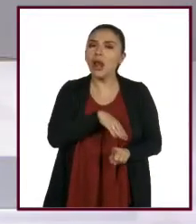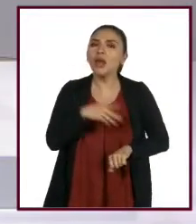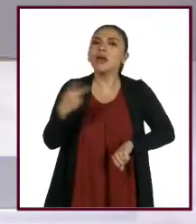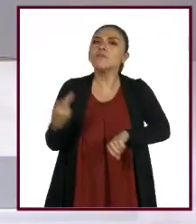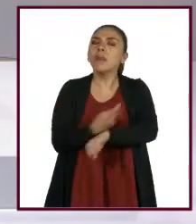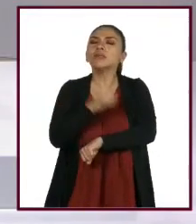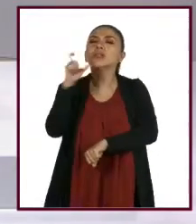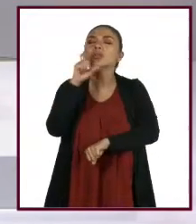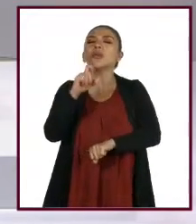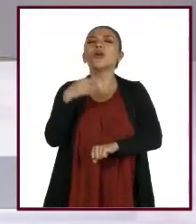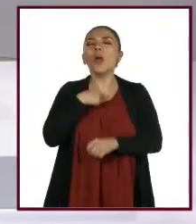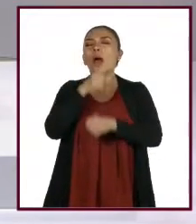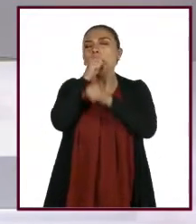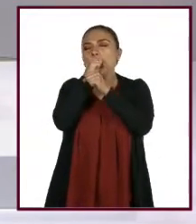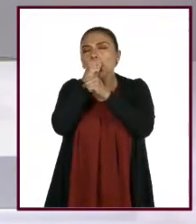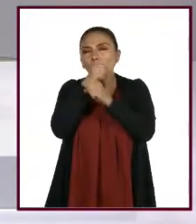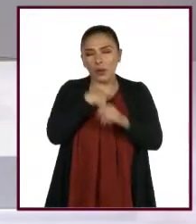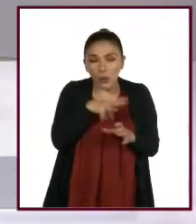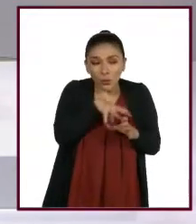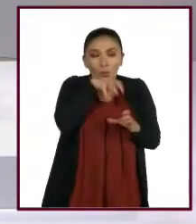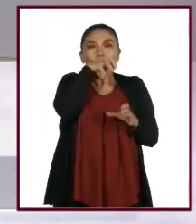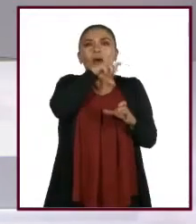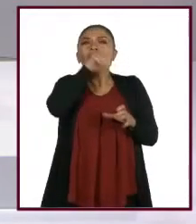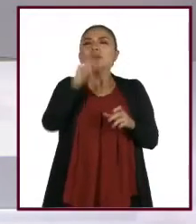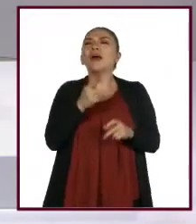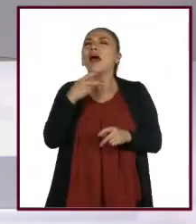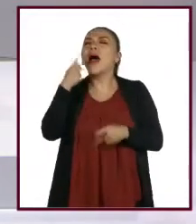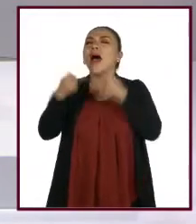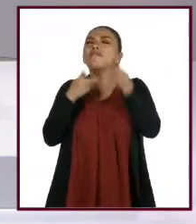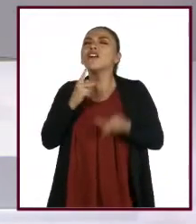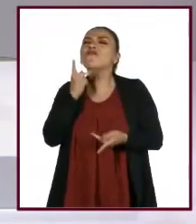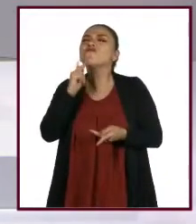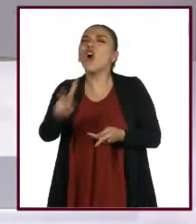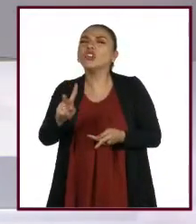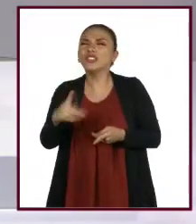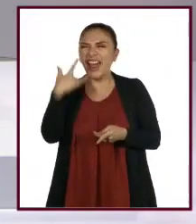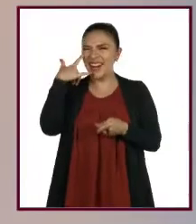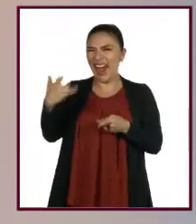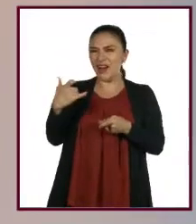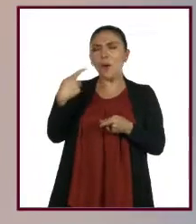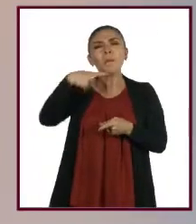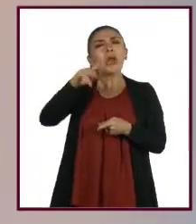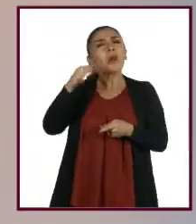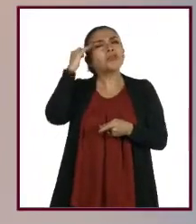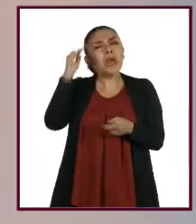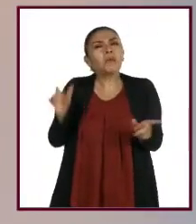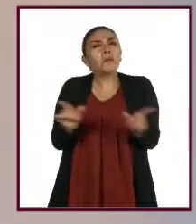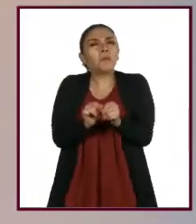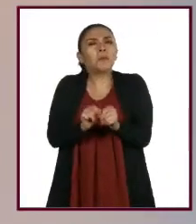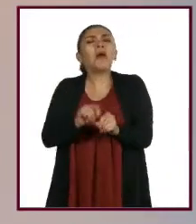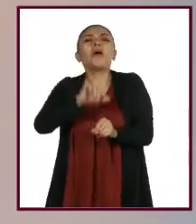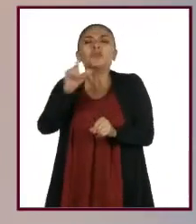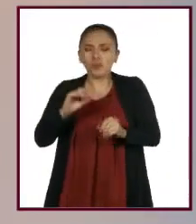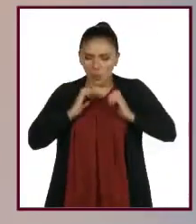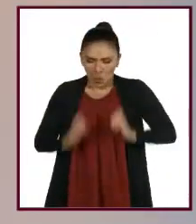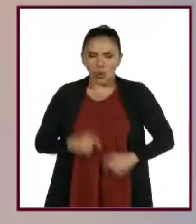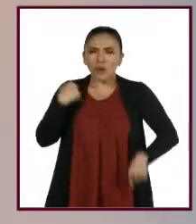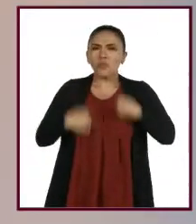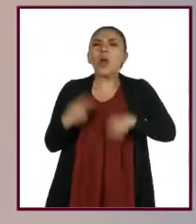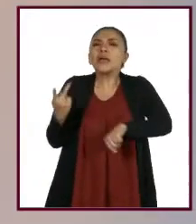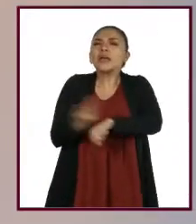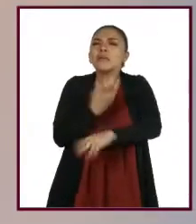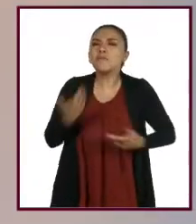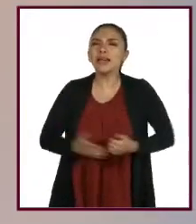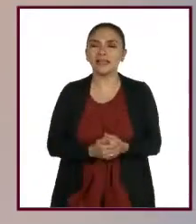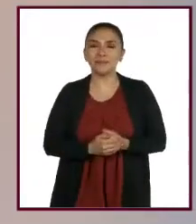voz dura poco? Okay. ¿A qué se refiere, doctor? Sí, el helio generalmente es, como